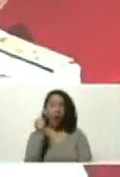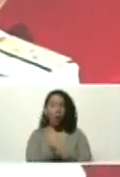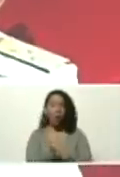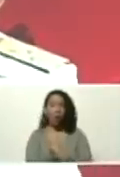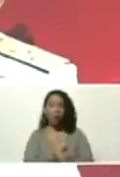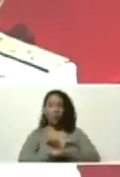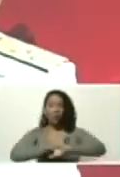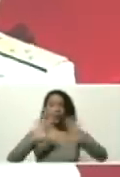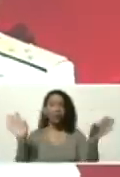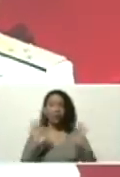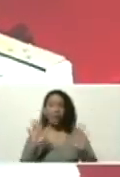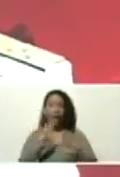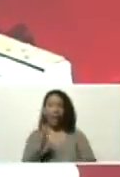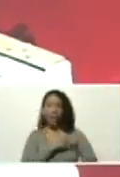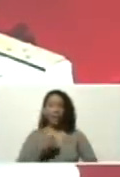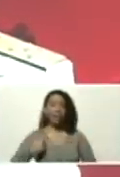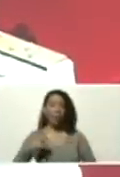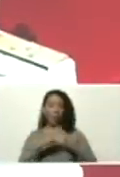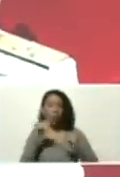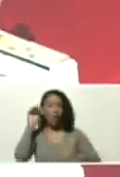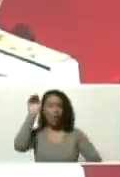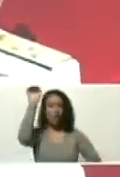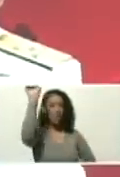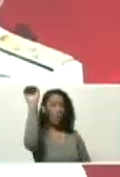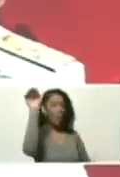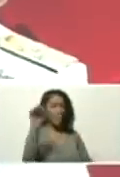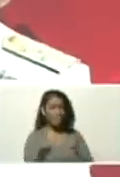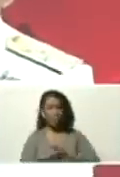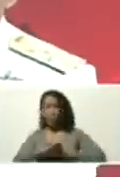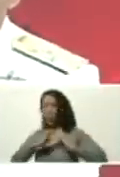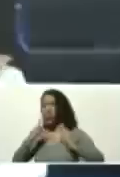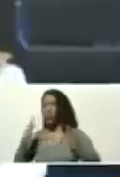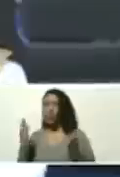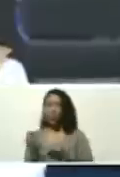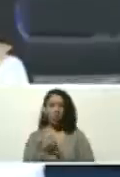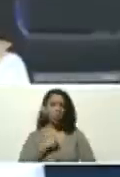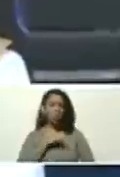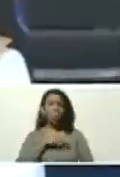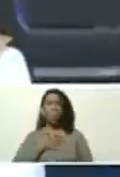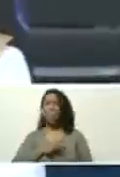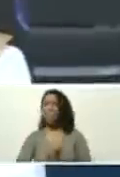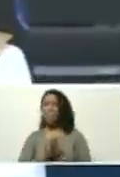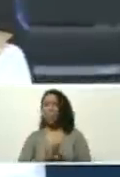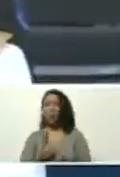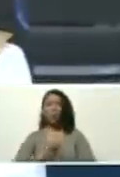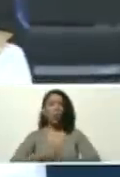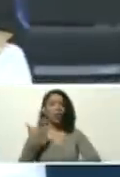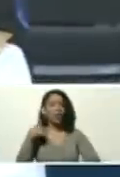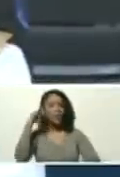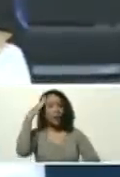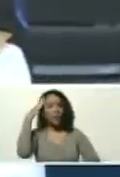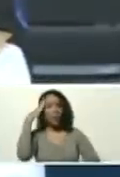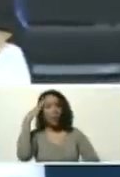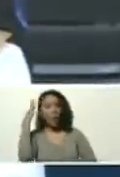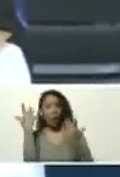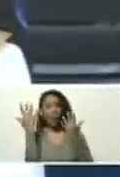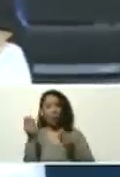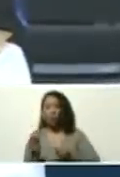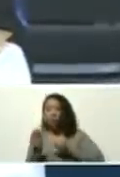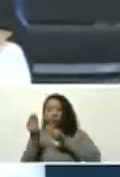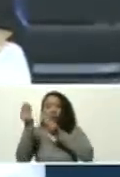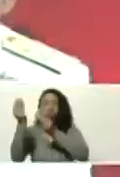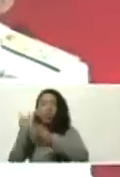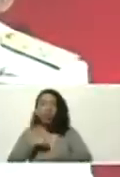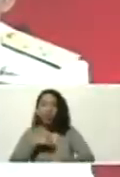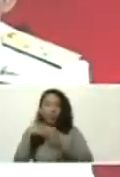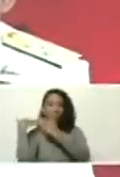ya les deseamos todo el éxito del mundo. Estamos tranquilos porque sabemos que dejamos en buenas manos nuestros